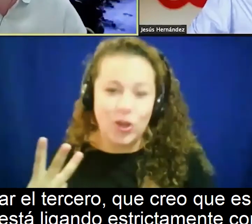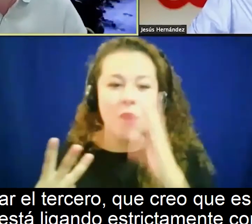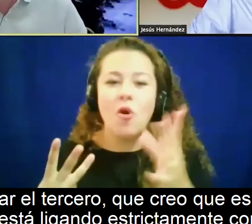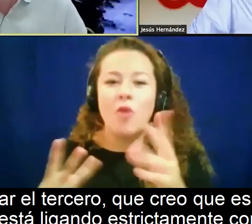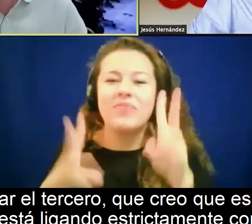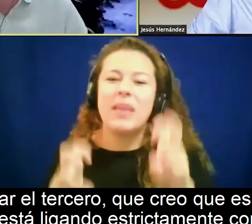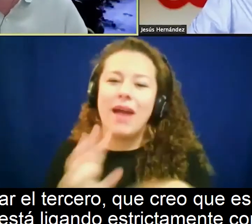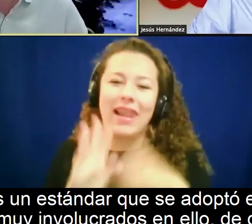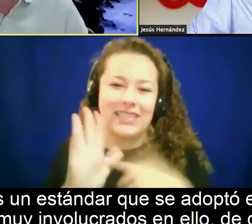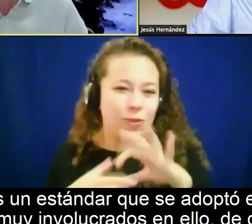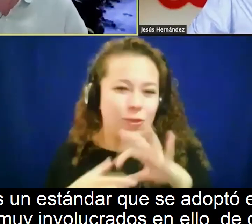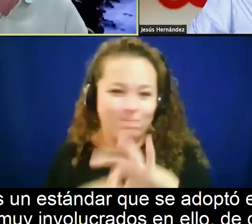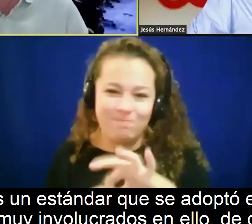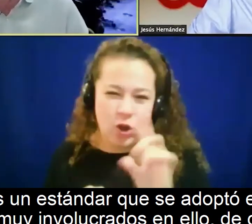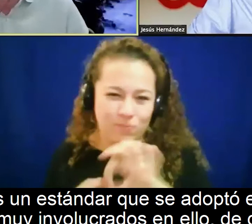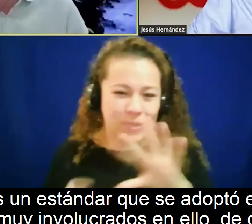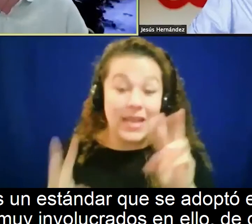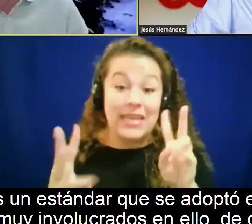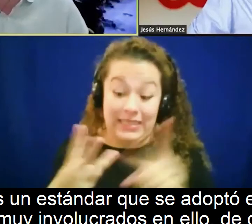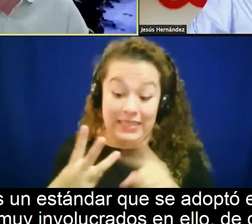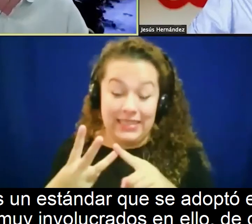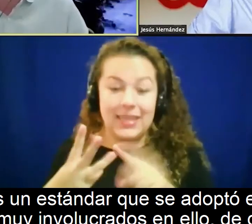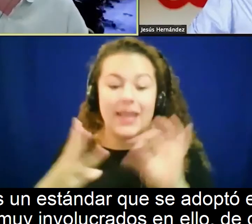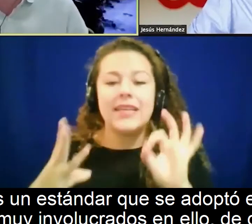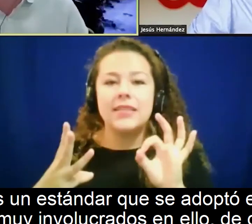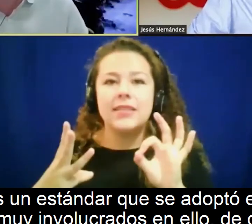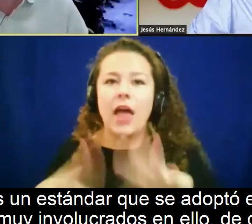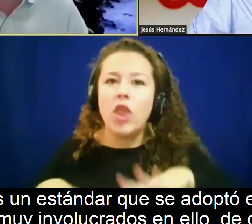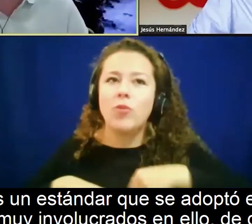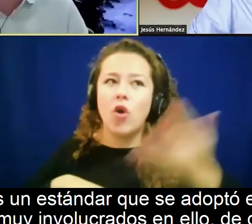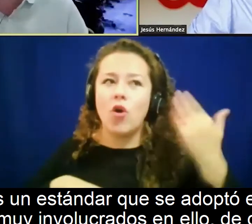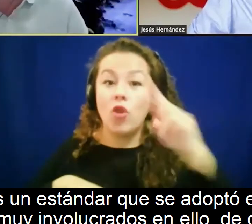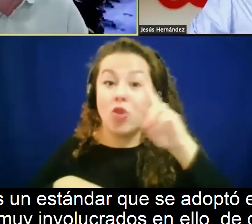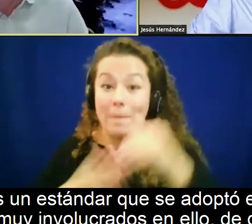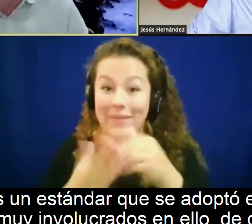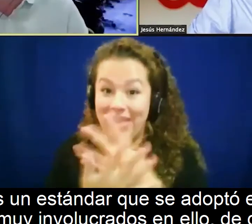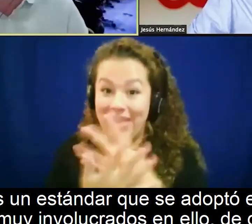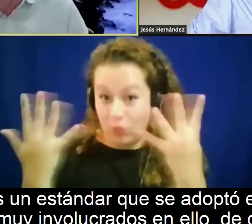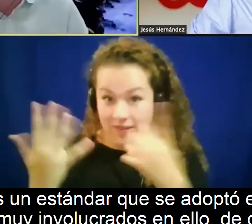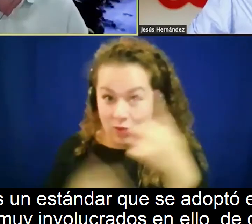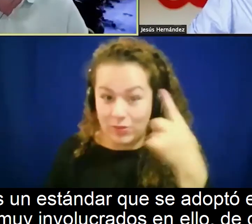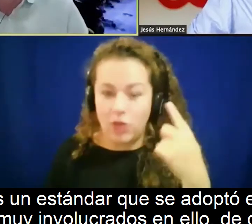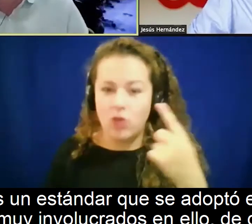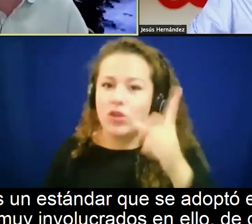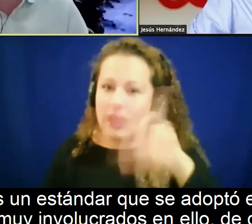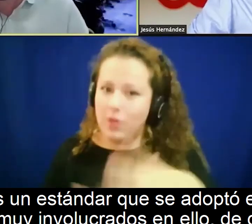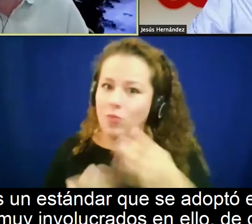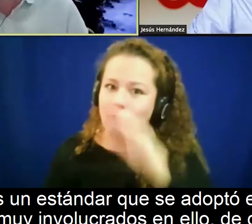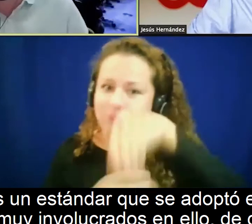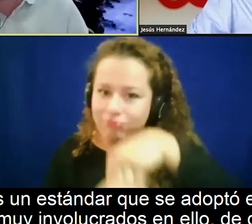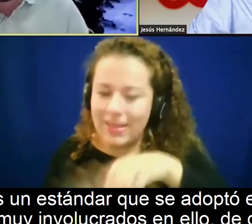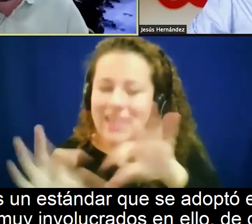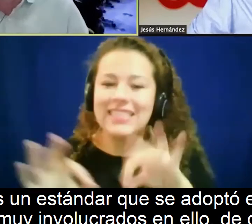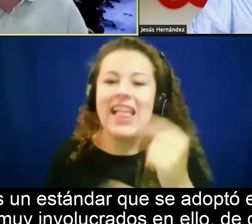legislación, que es un estándar que se adoptó en 2019, que estuvimos también muy involucrados en ello, que es un estándar de diseño